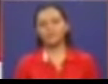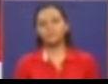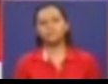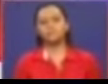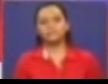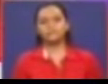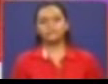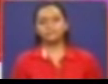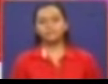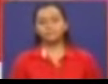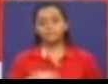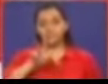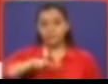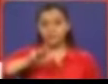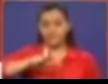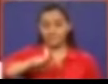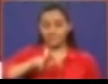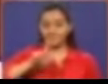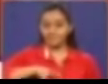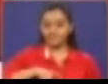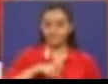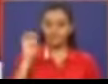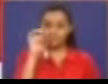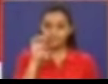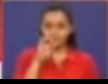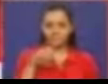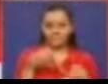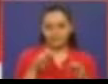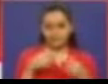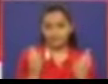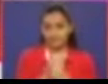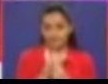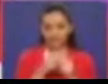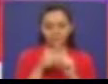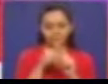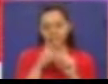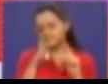El primer trimestre, recuerden que crecimos 3%, que es una gran tasa de crecimiento.